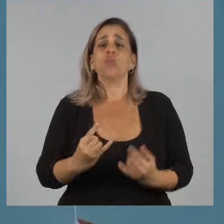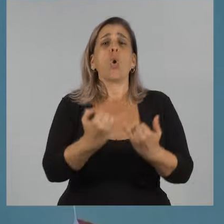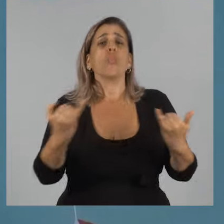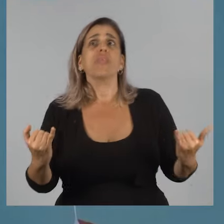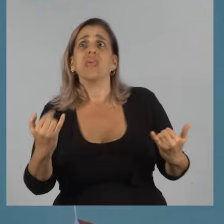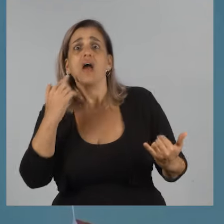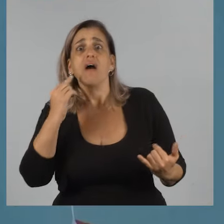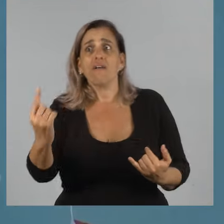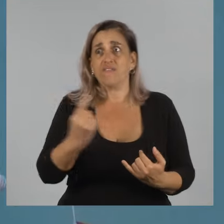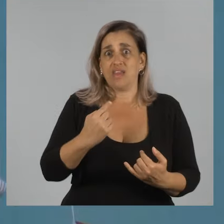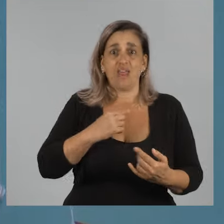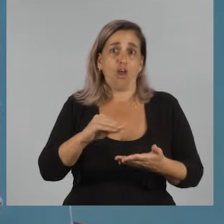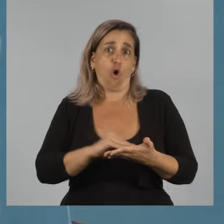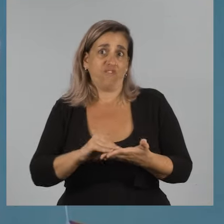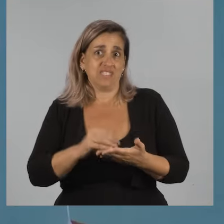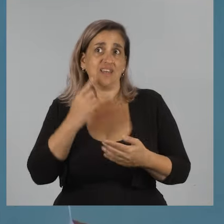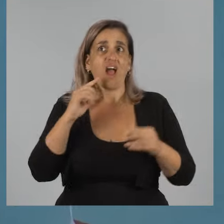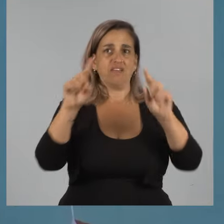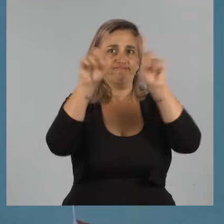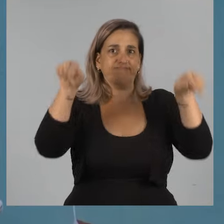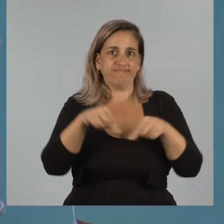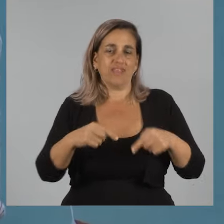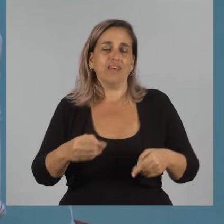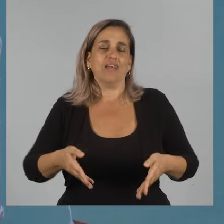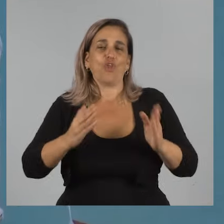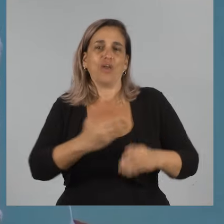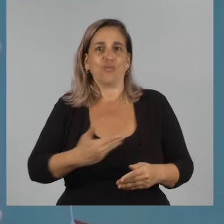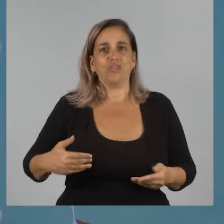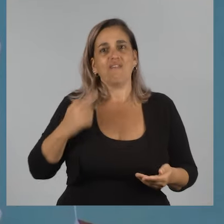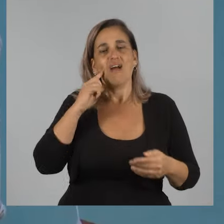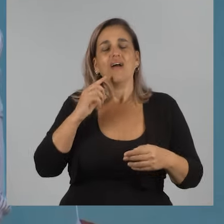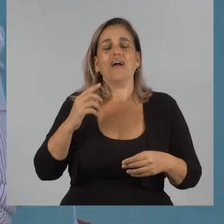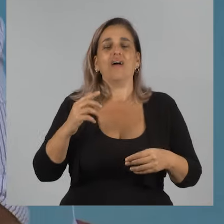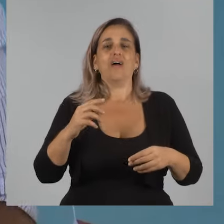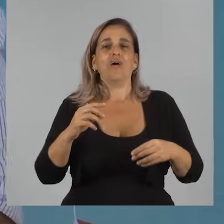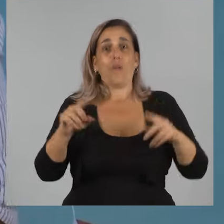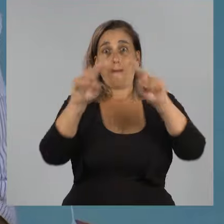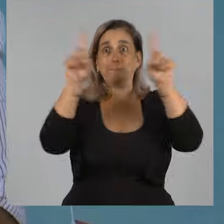Si algún día alguno va a mi oficina, va a ver un pizarrón blanco, que lo tengo dado vuelta para que no me lo lean todo el tiempo,